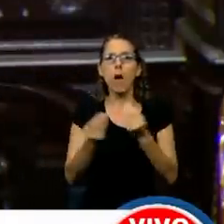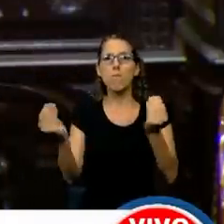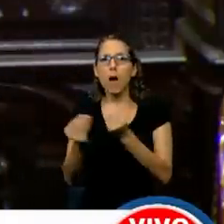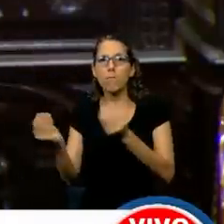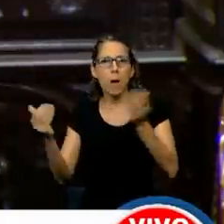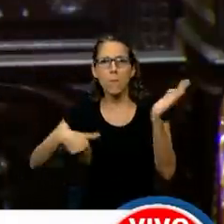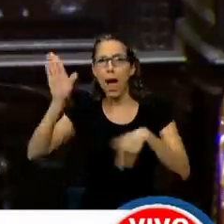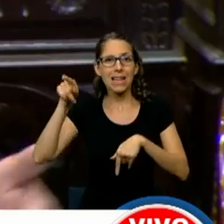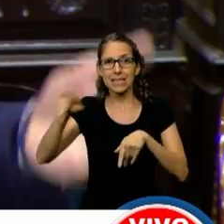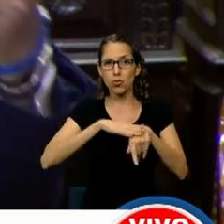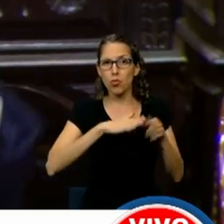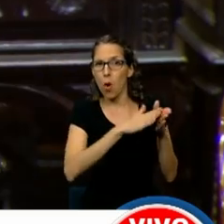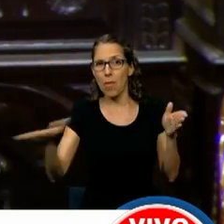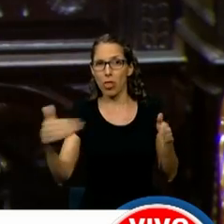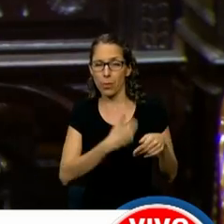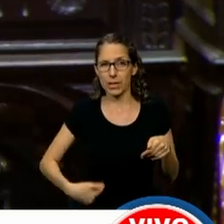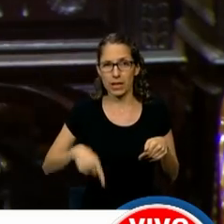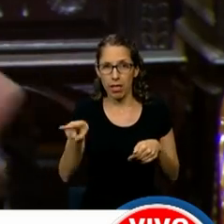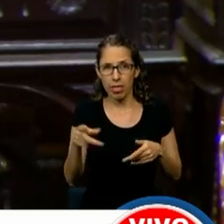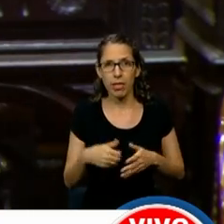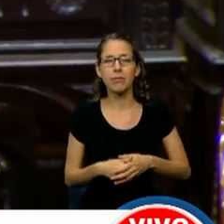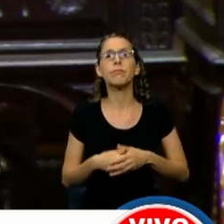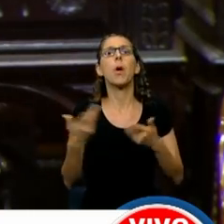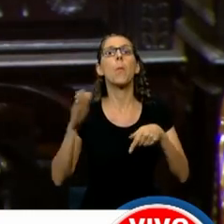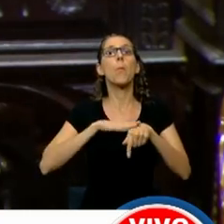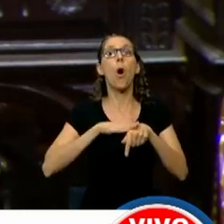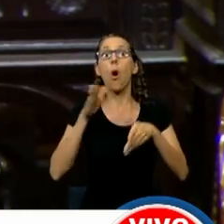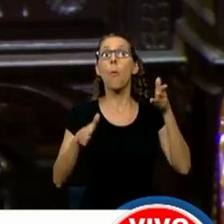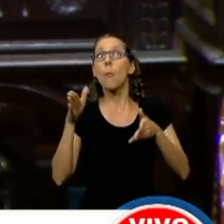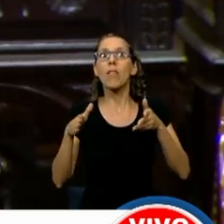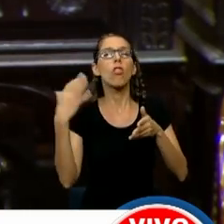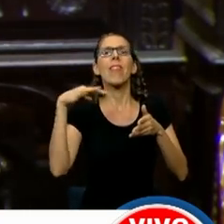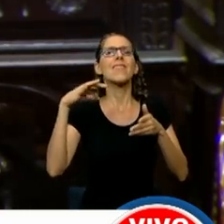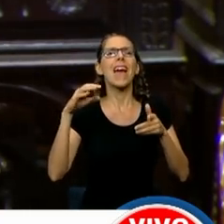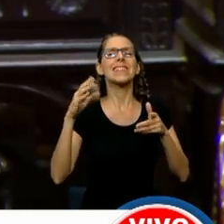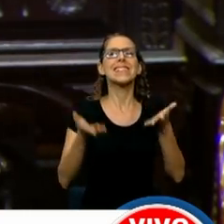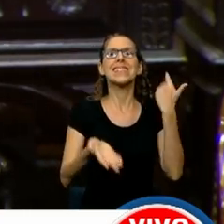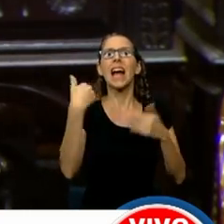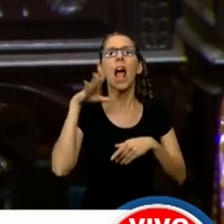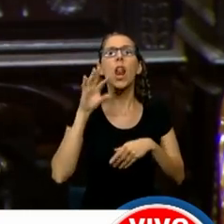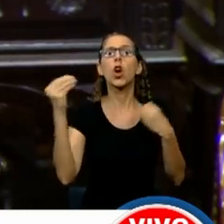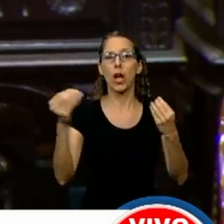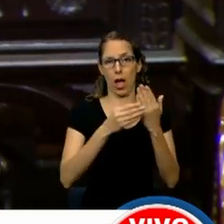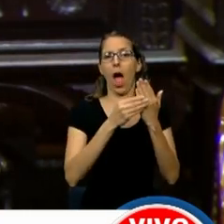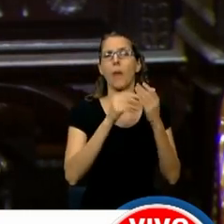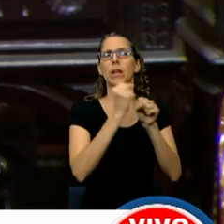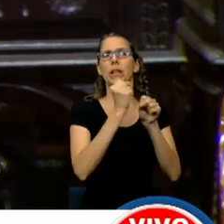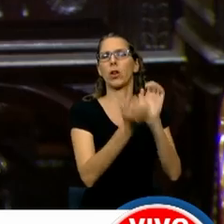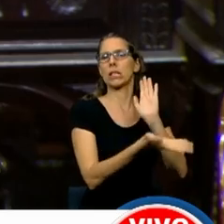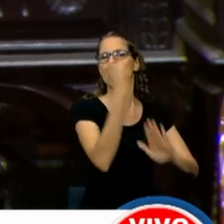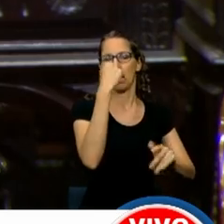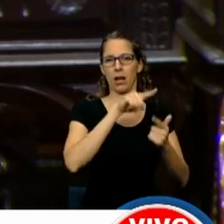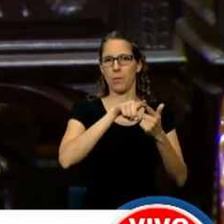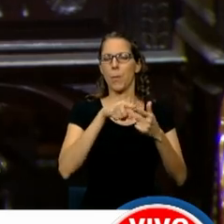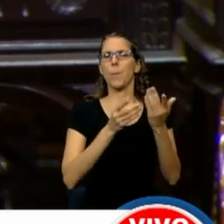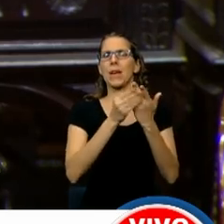nuestro país y cuando tuvo que eliminar que eliminó el ministerio de trabajo el ministerio de